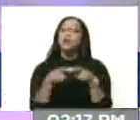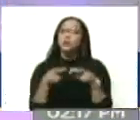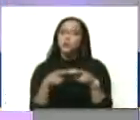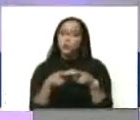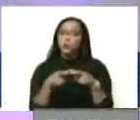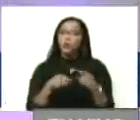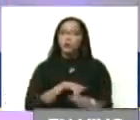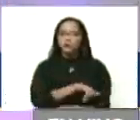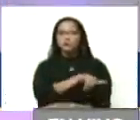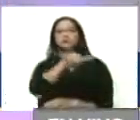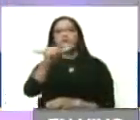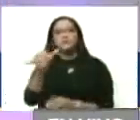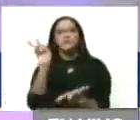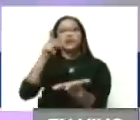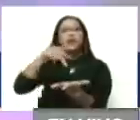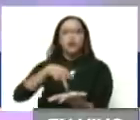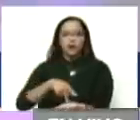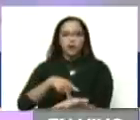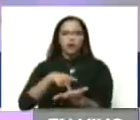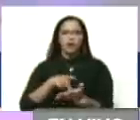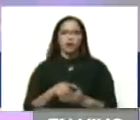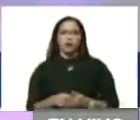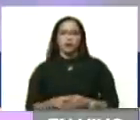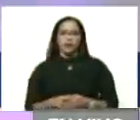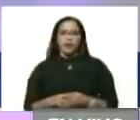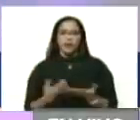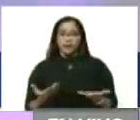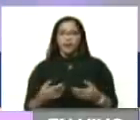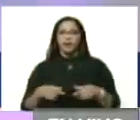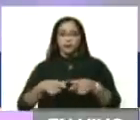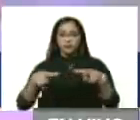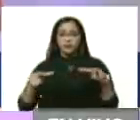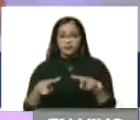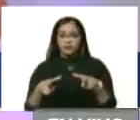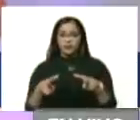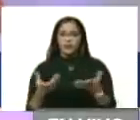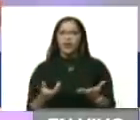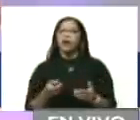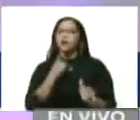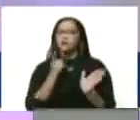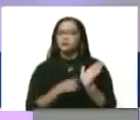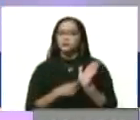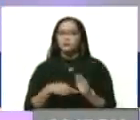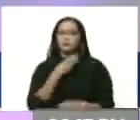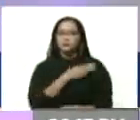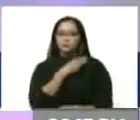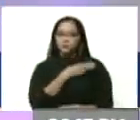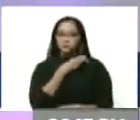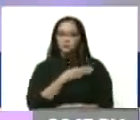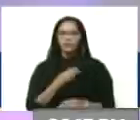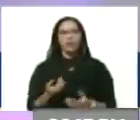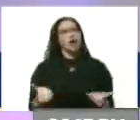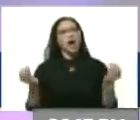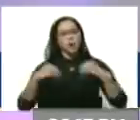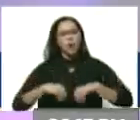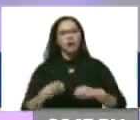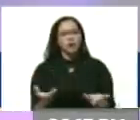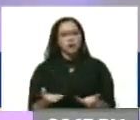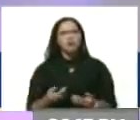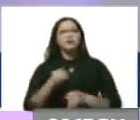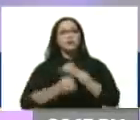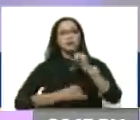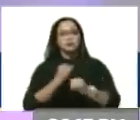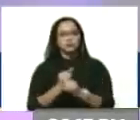que iría a La Haya a cumplir la misión especial conforme a los tratados